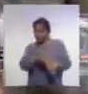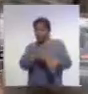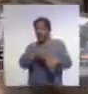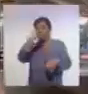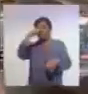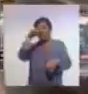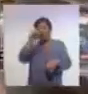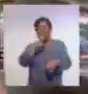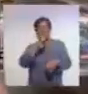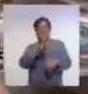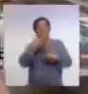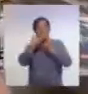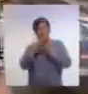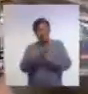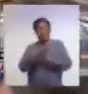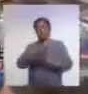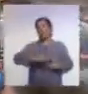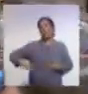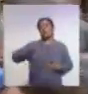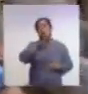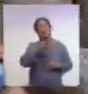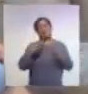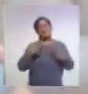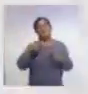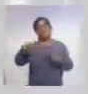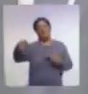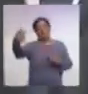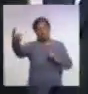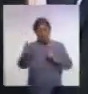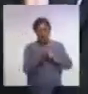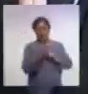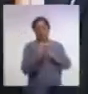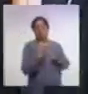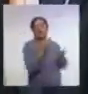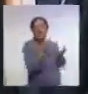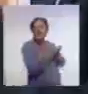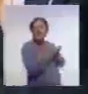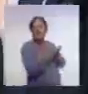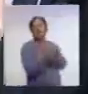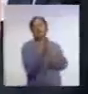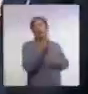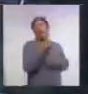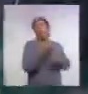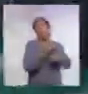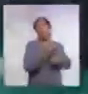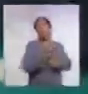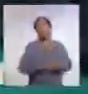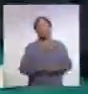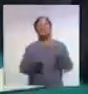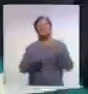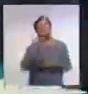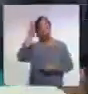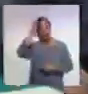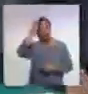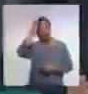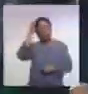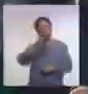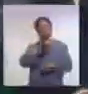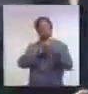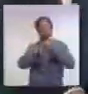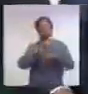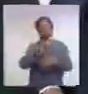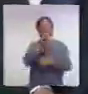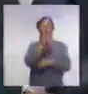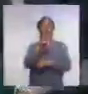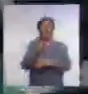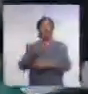resultados a la ciudadanía, incluso al mismo Estado. Los nuevos titulares trabajarán en las oficialías ubicadas en